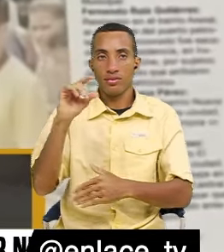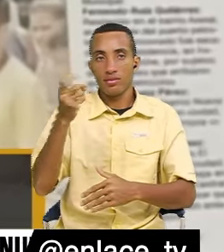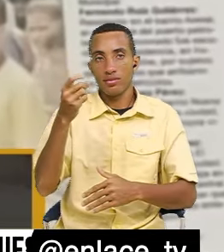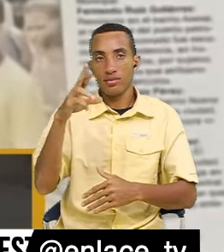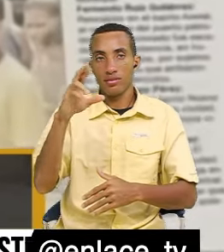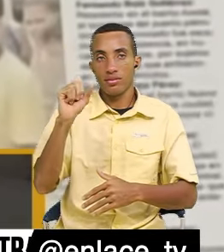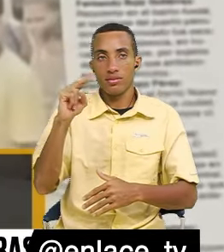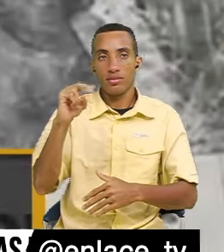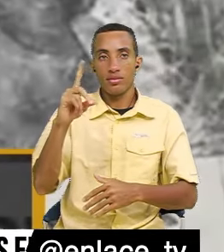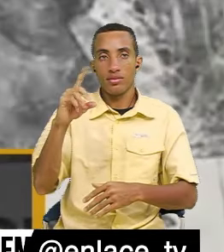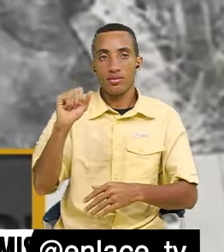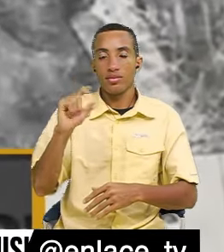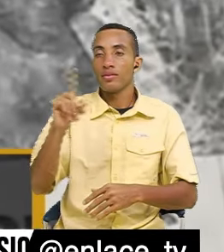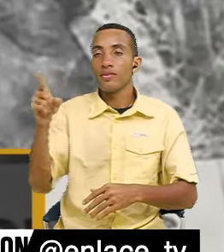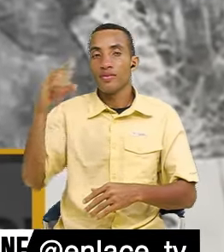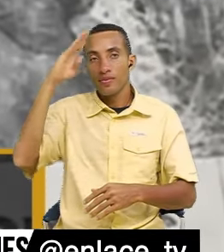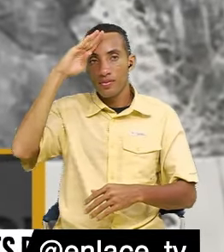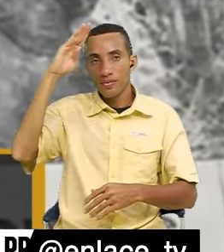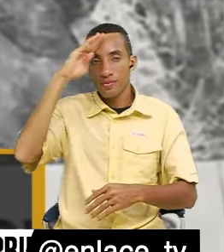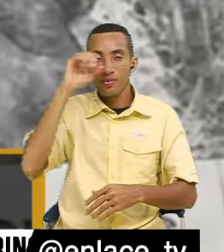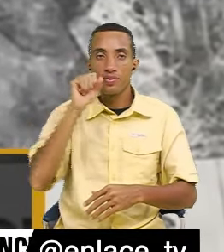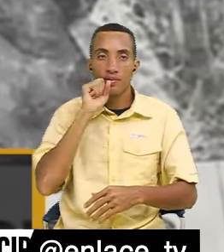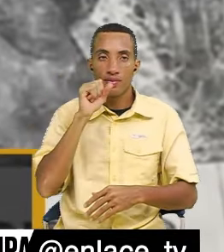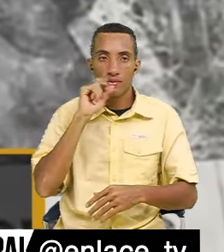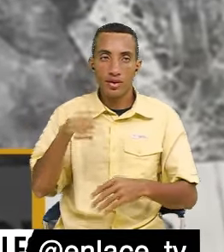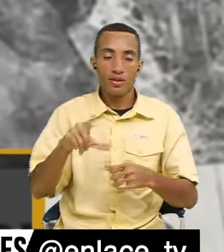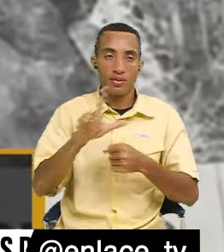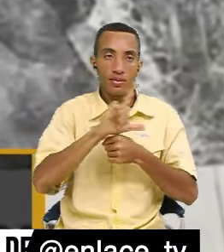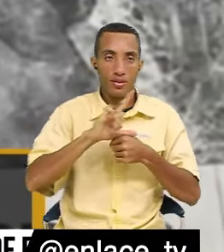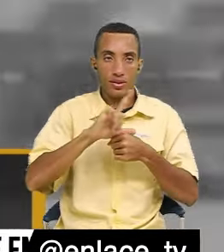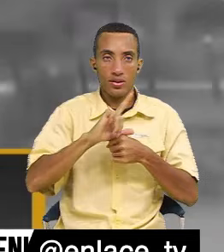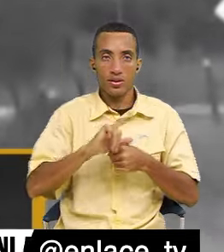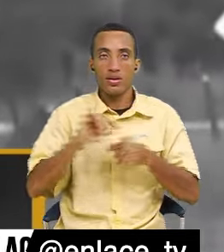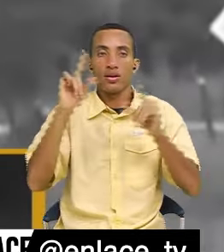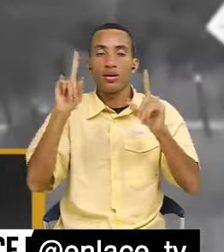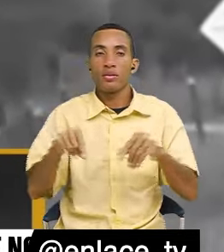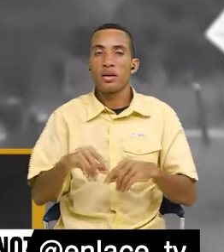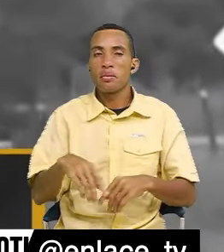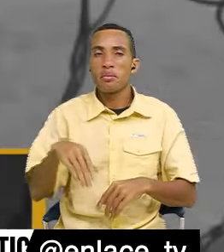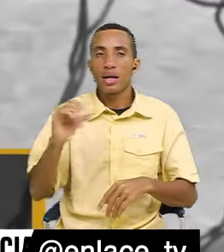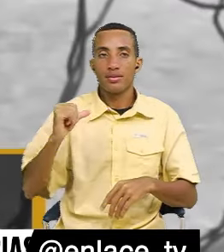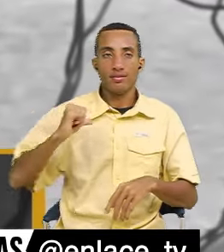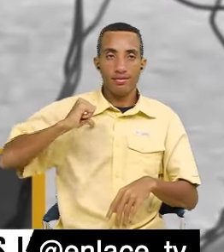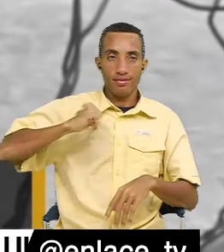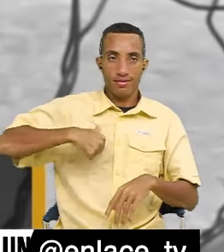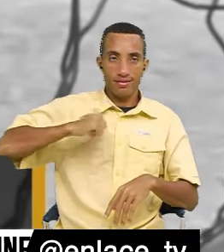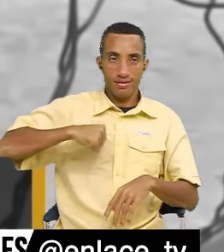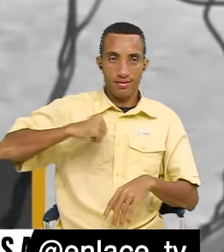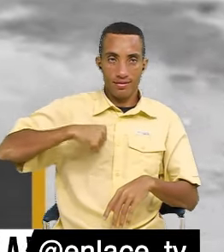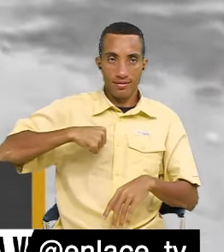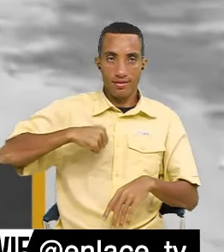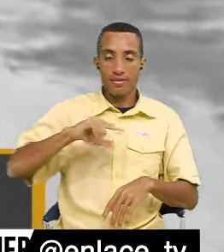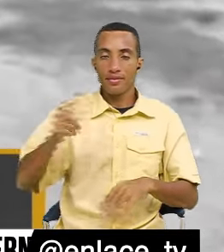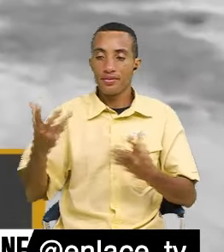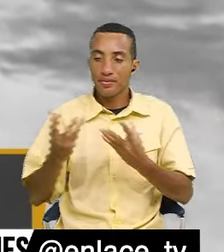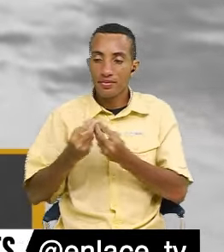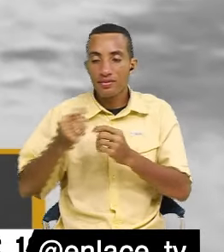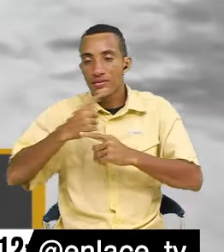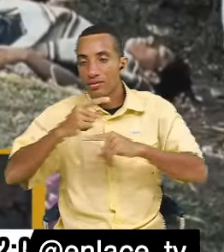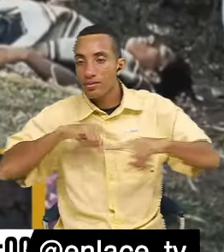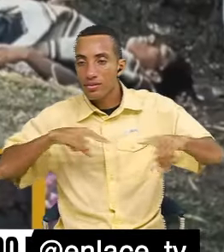Policía Regional de Barranca Bermeja y la local, y específicamente con el DAS, que en ese momento era dirigido por Eddie Álvarez como